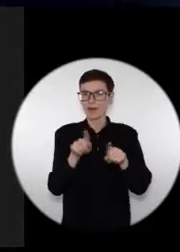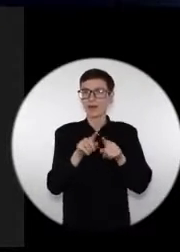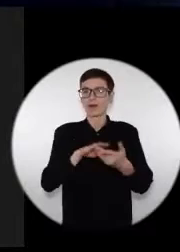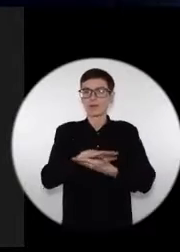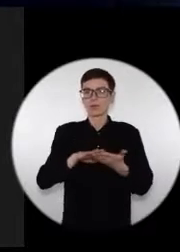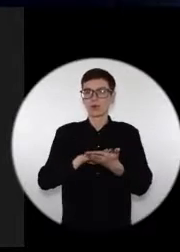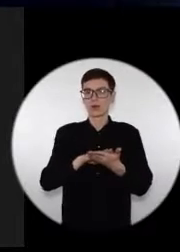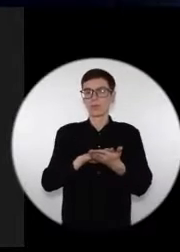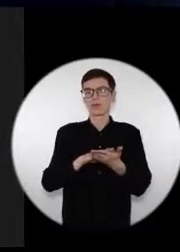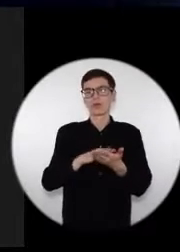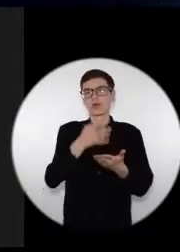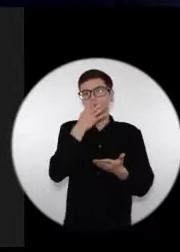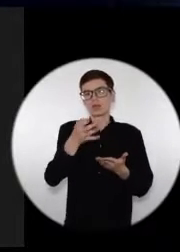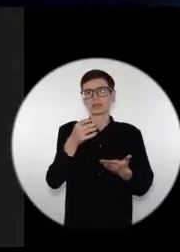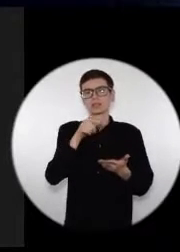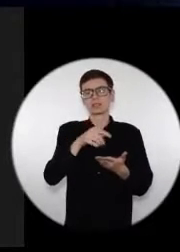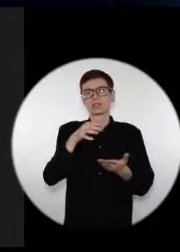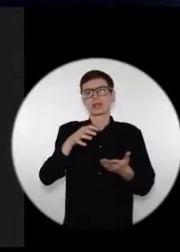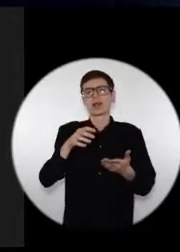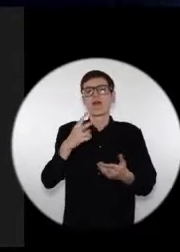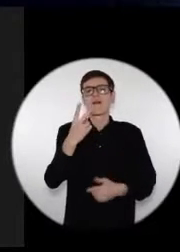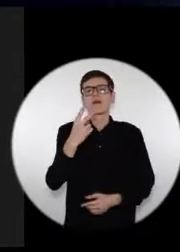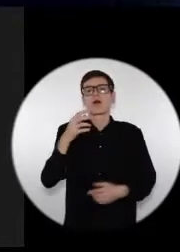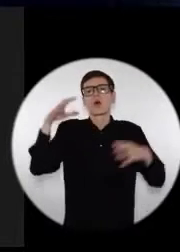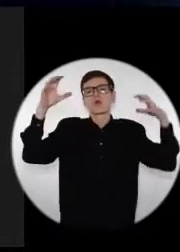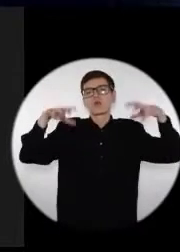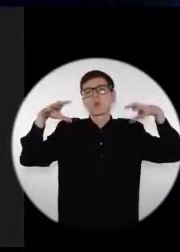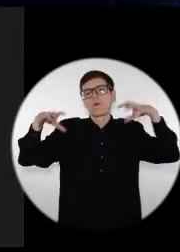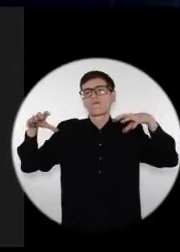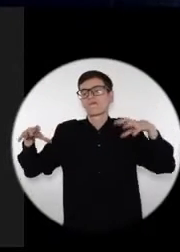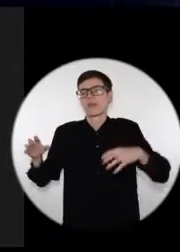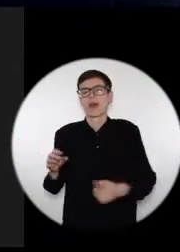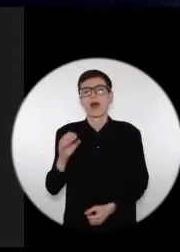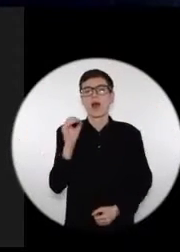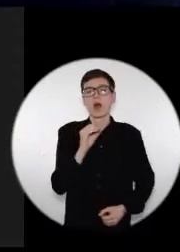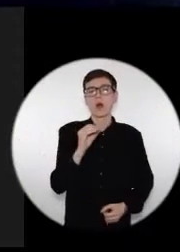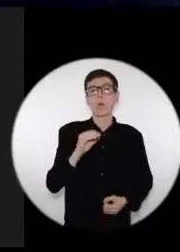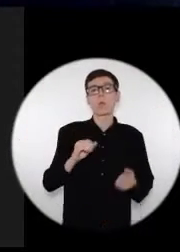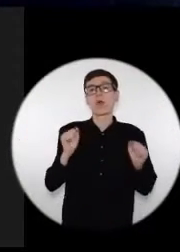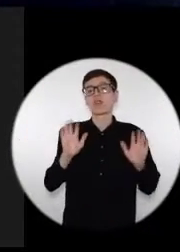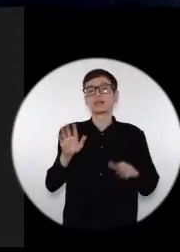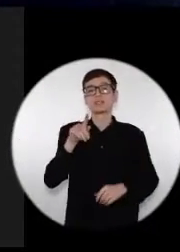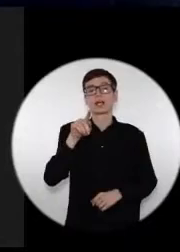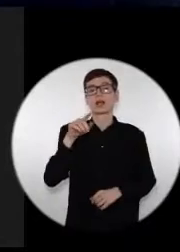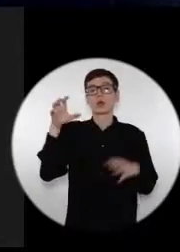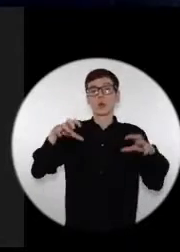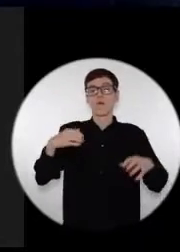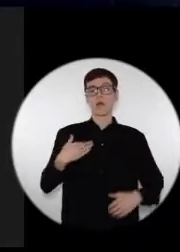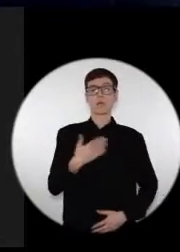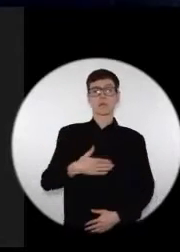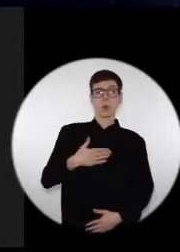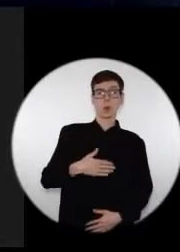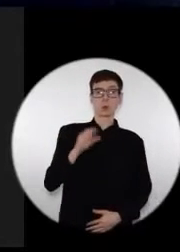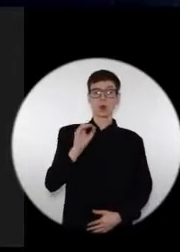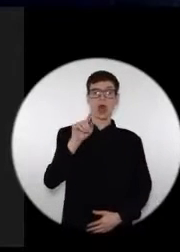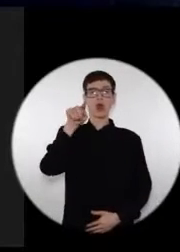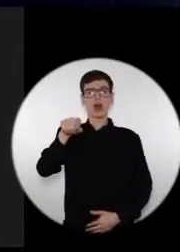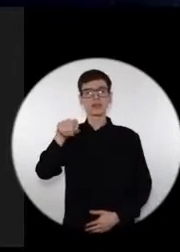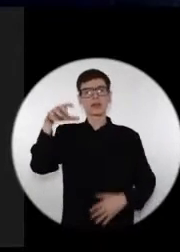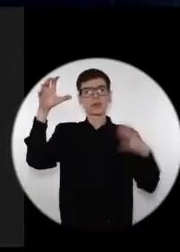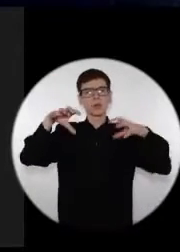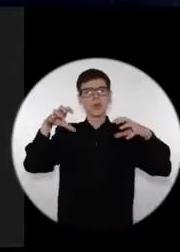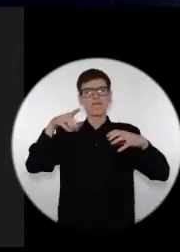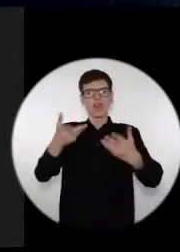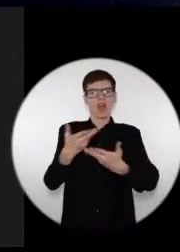estaba inscrito y no opinar amos por él no sé si decía que había una lluvia y quizás a mí la lluvia me gusta